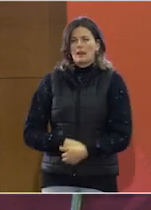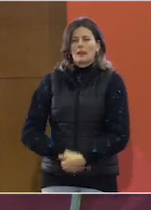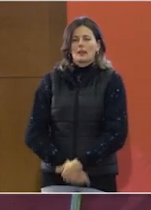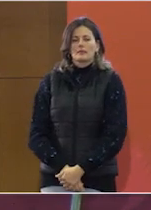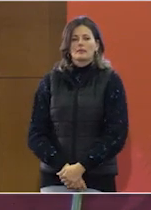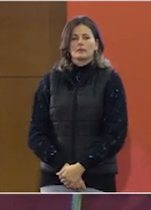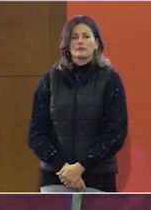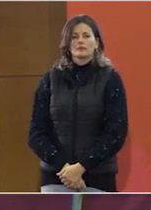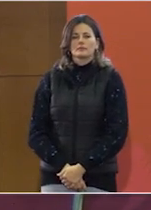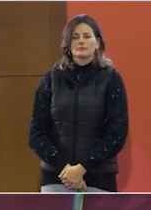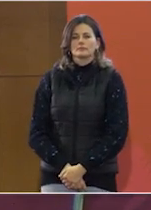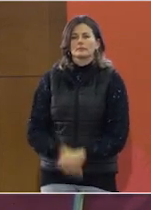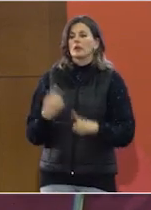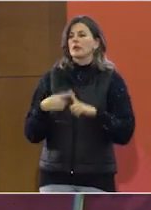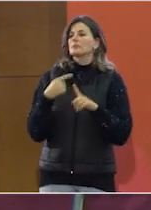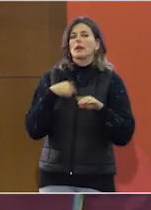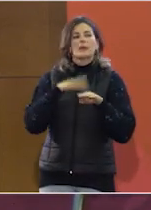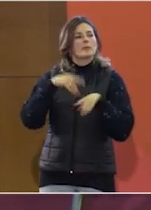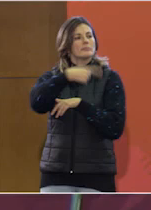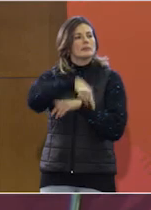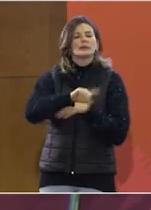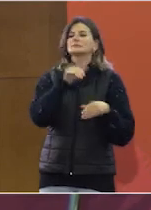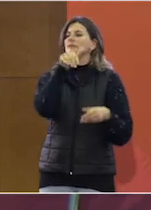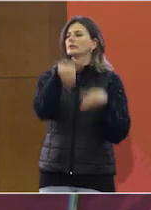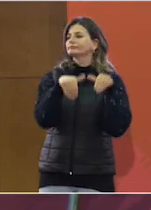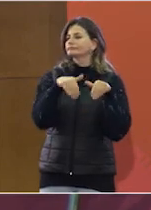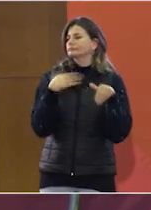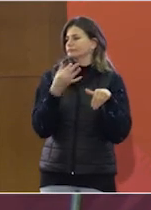heridas, porque les viene muy bien electoralmente.